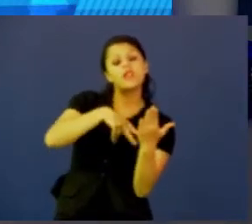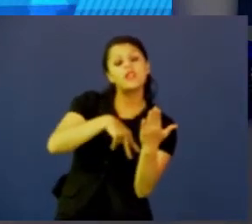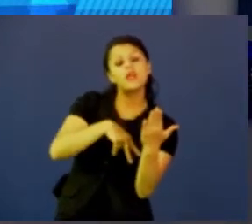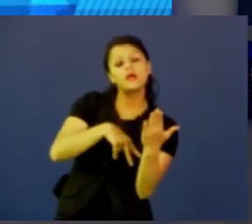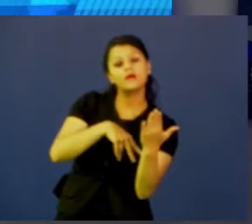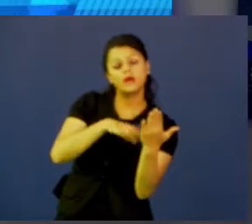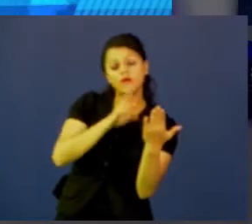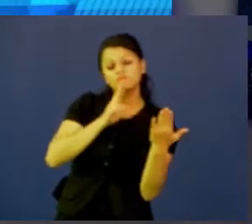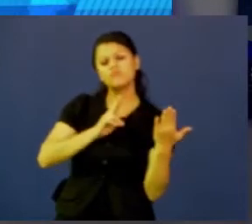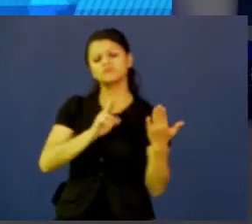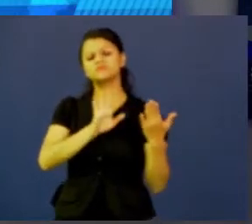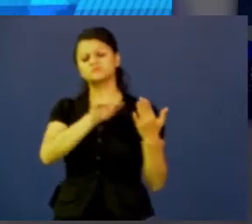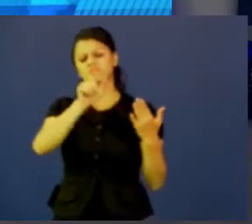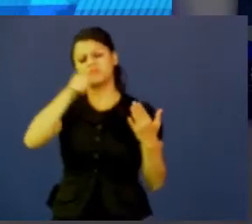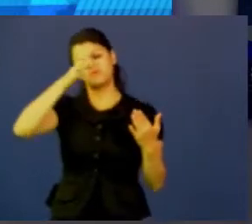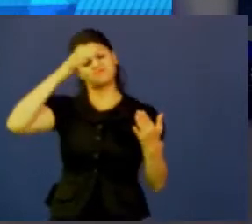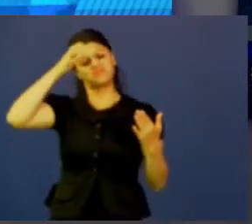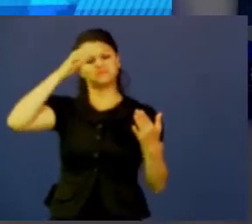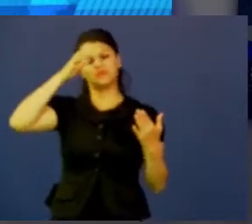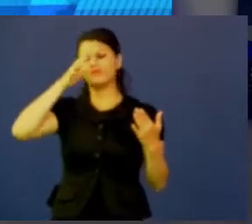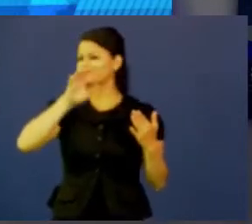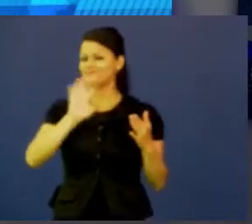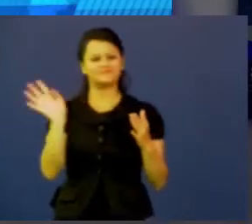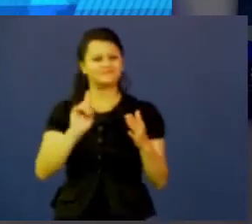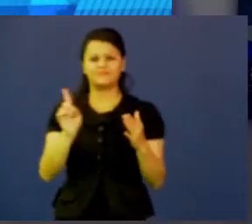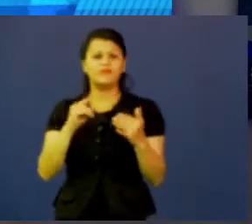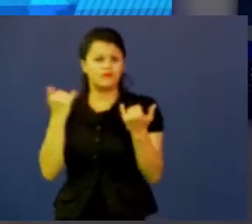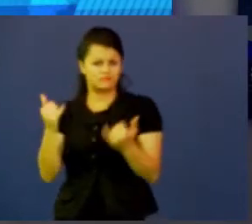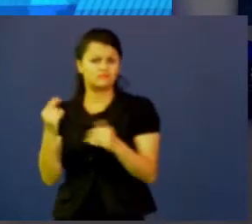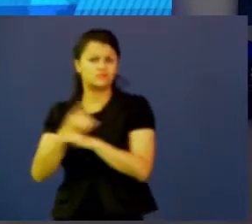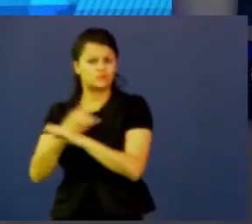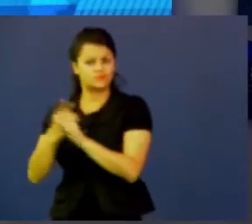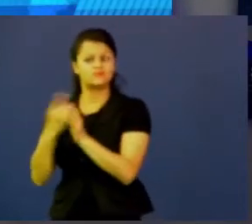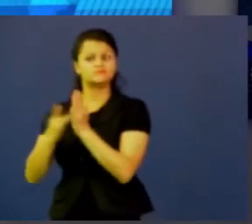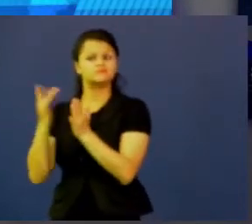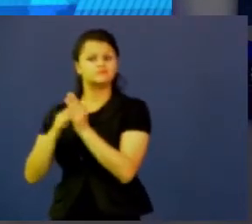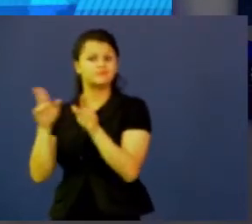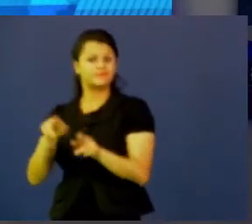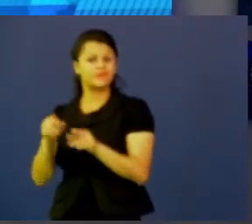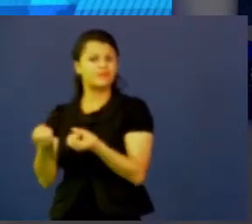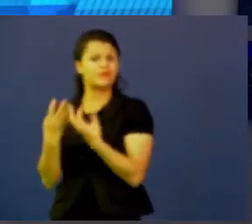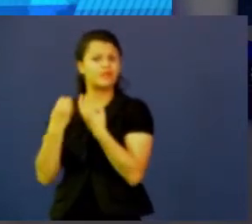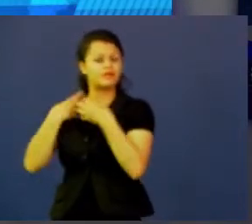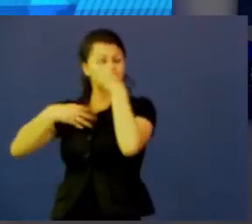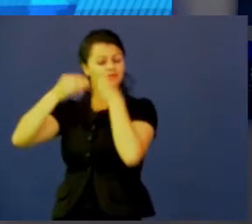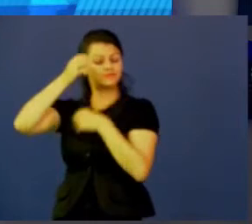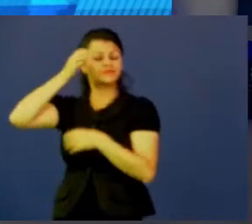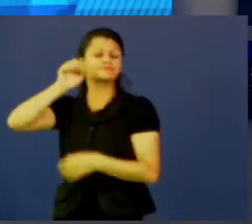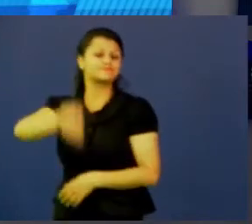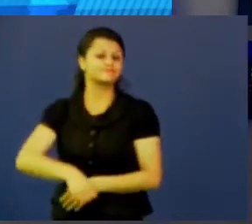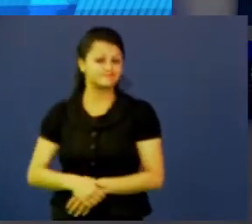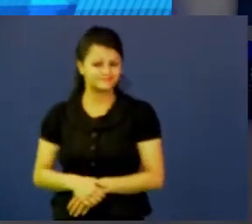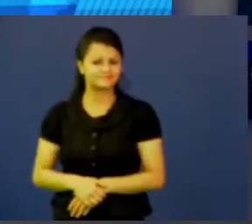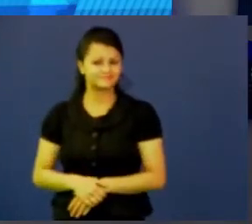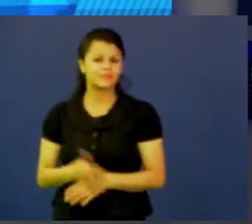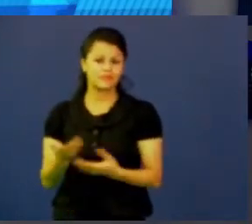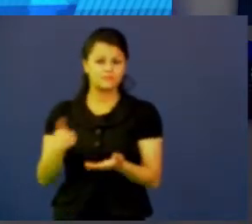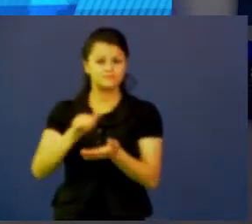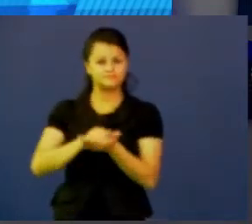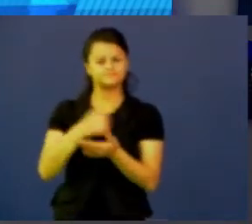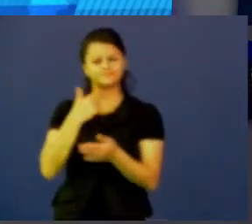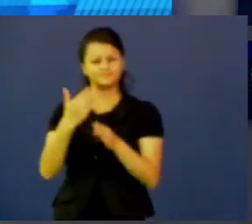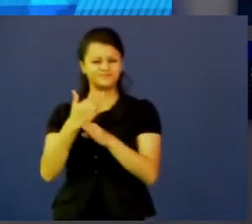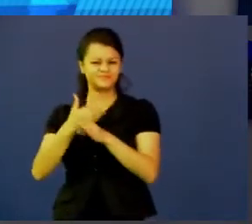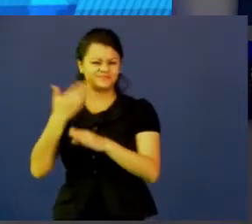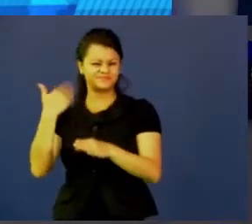por los colombianos. Entonces, aquí esa brecha del analfabetismo digital, esa brecha de ese uso de habilidades y competencias que